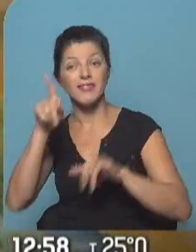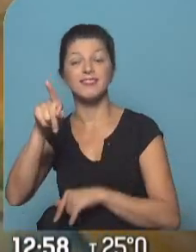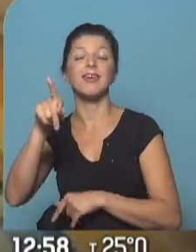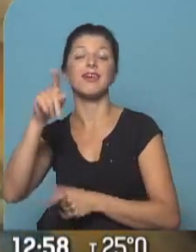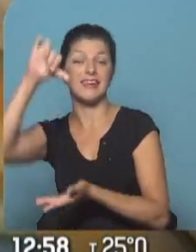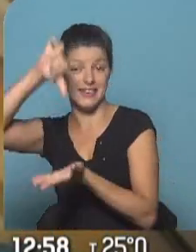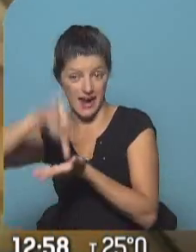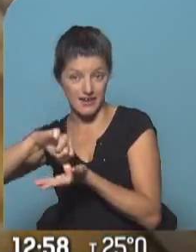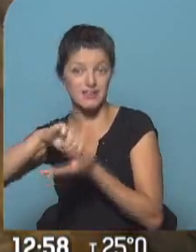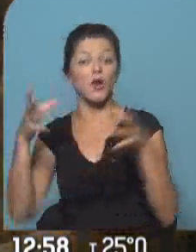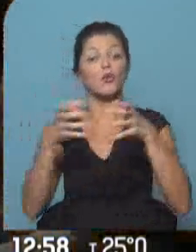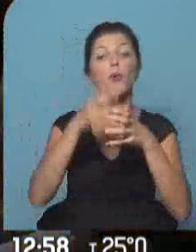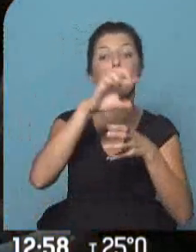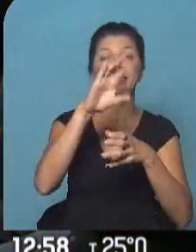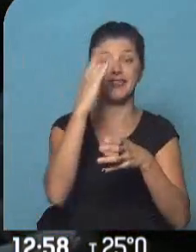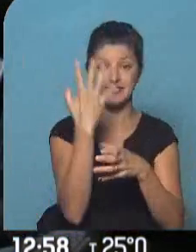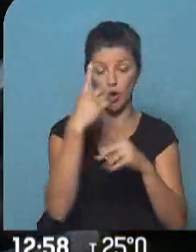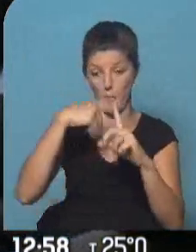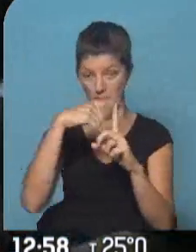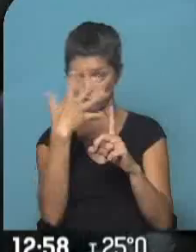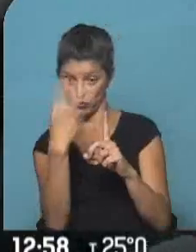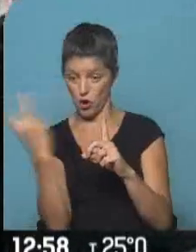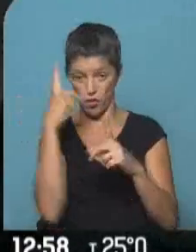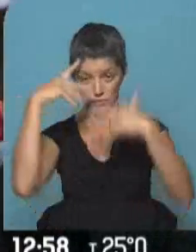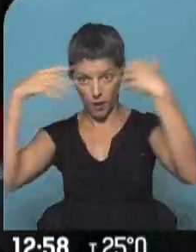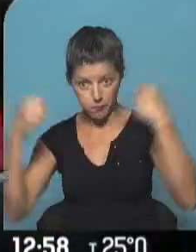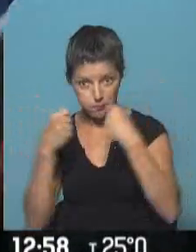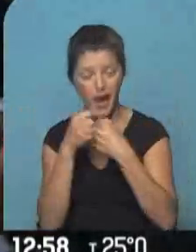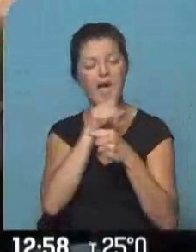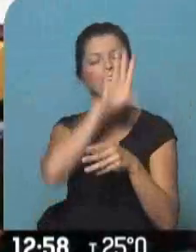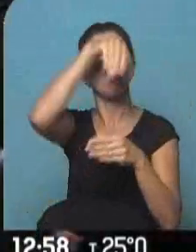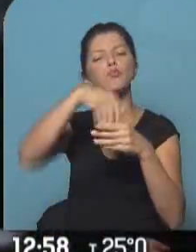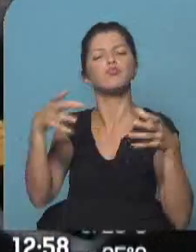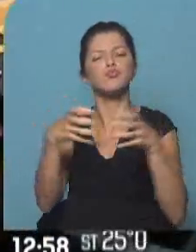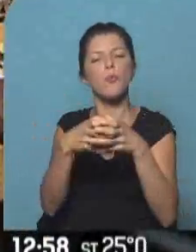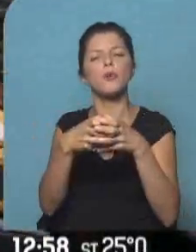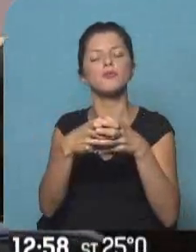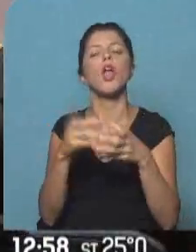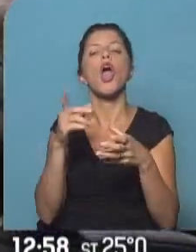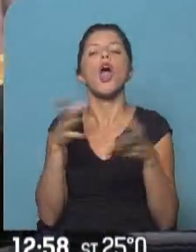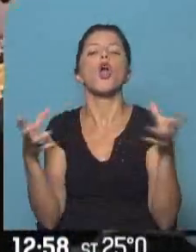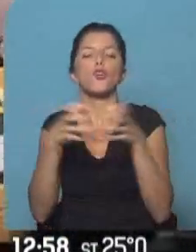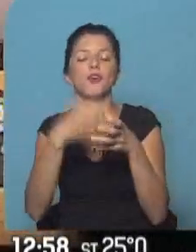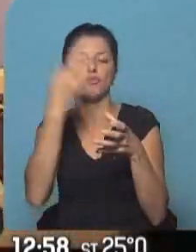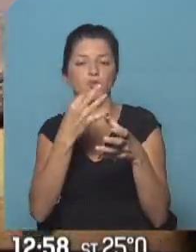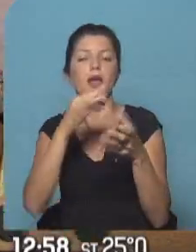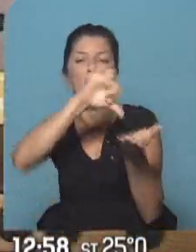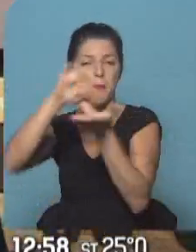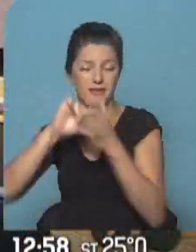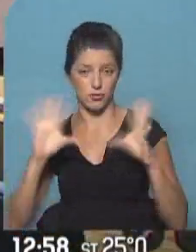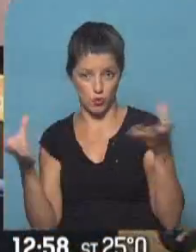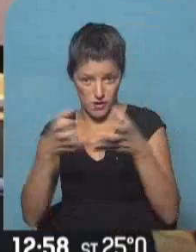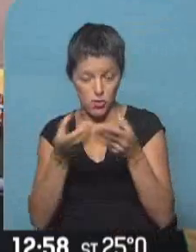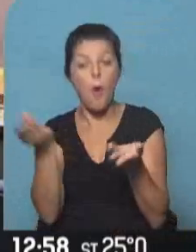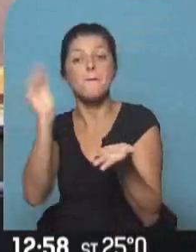Islámica de Irán y el grupo P5+1, integrado por los miembros permanentes del Consejo de Seguridad de las Naciones Unidas más Alemania, sobre el